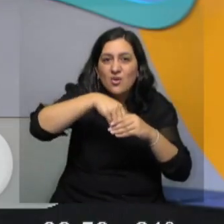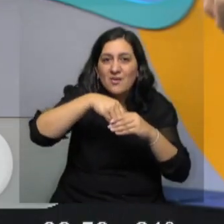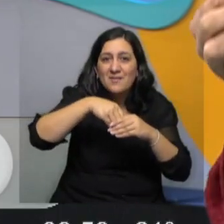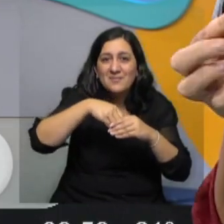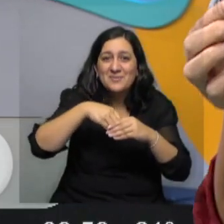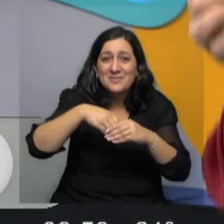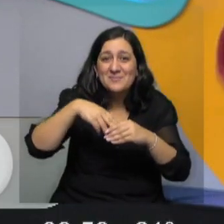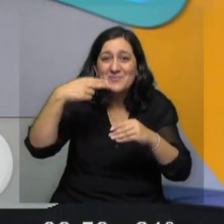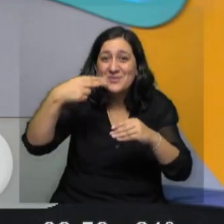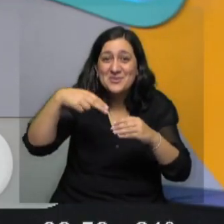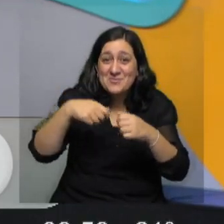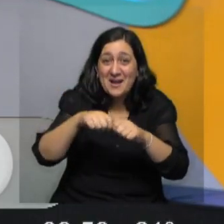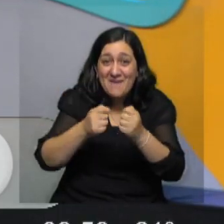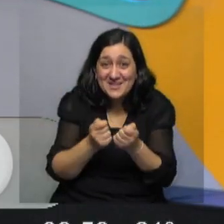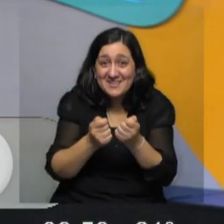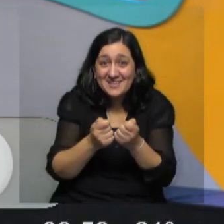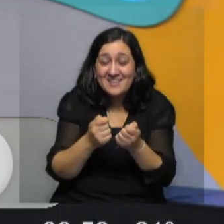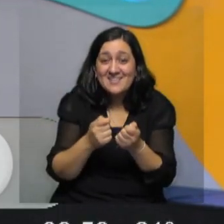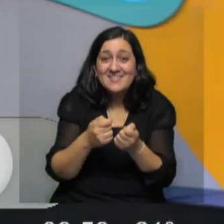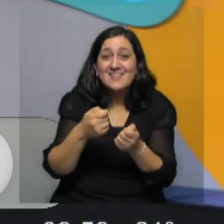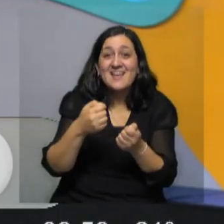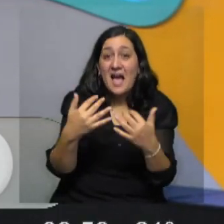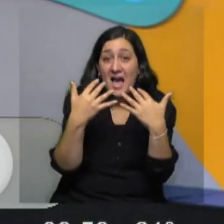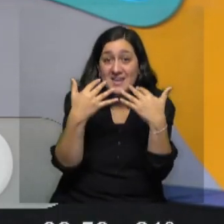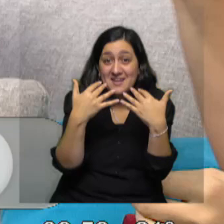uno? ¡Aire! ¡Claro!